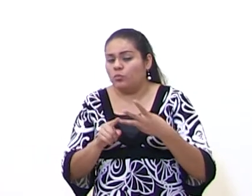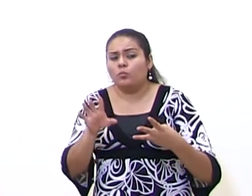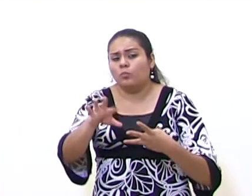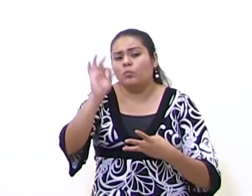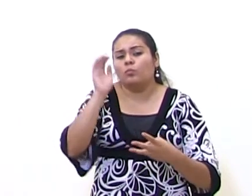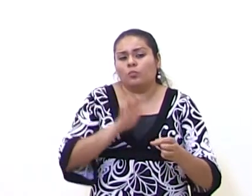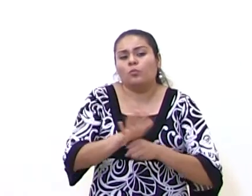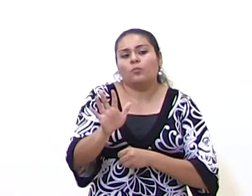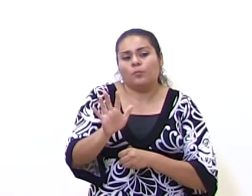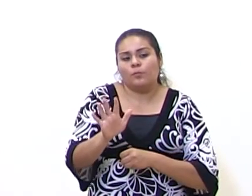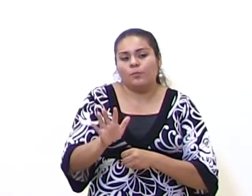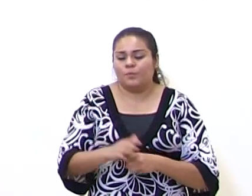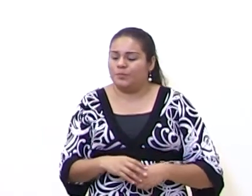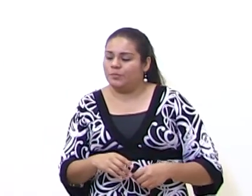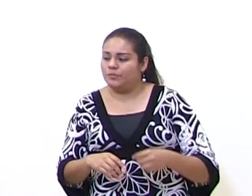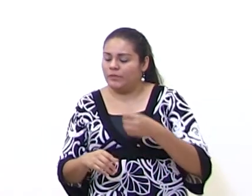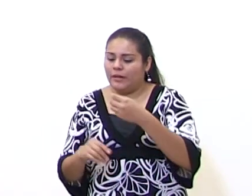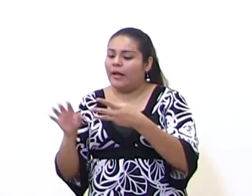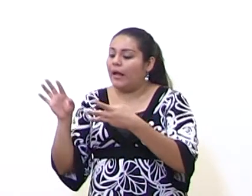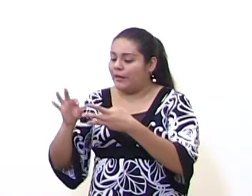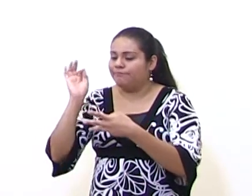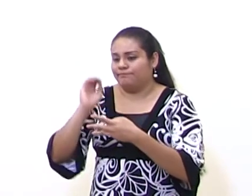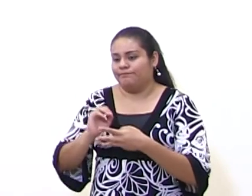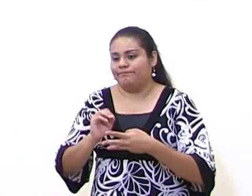que aterricemos en ello.